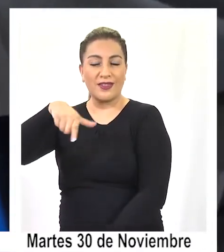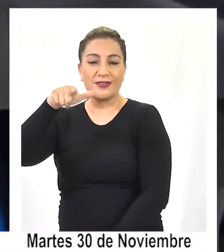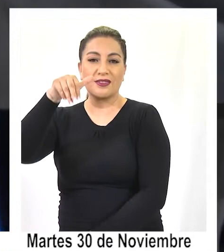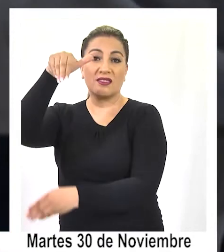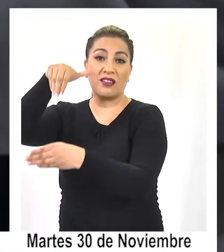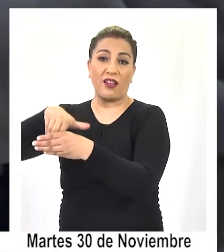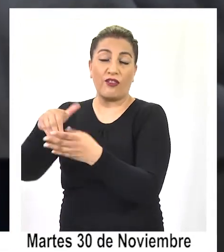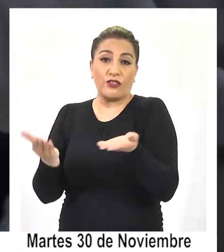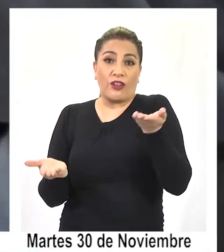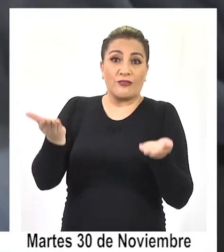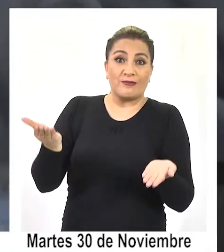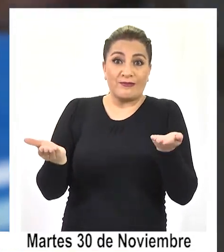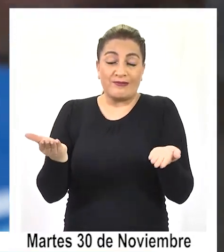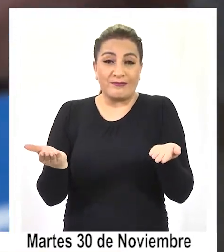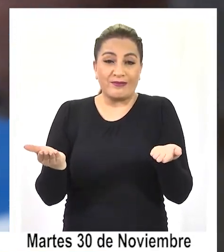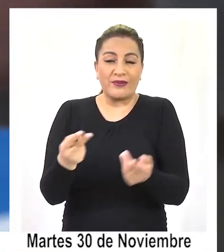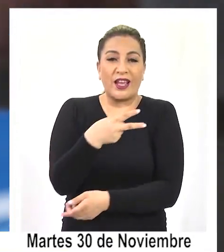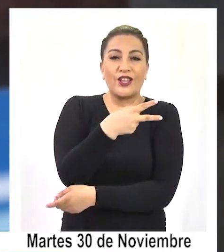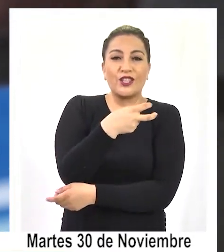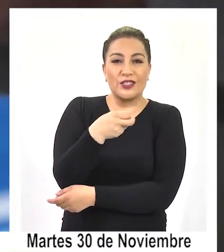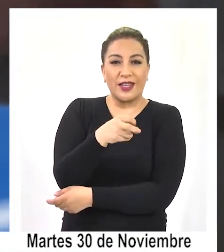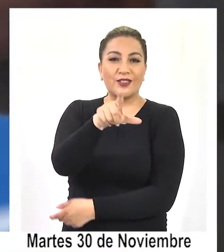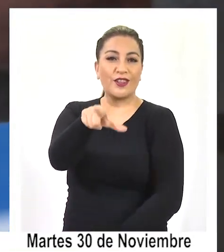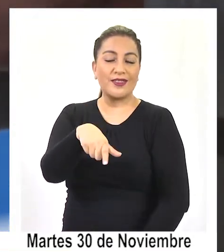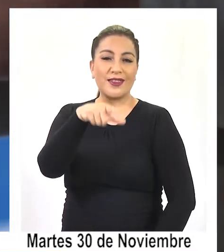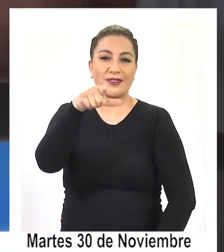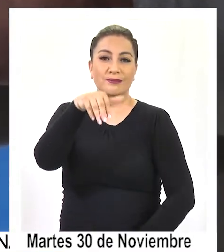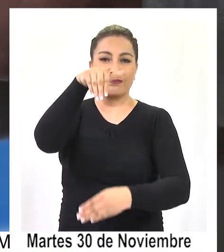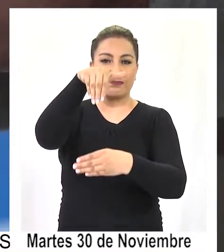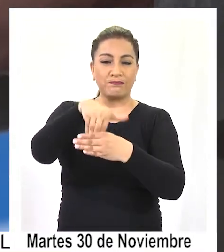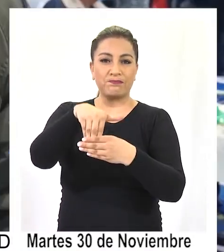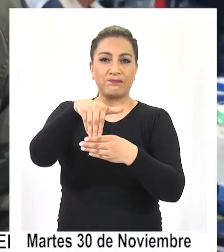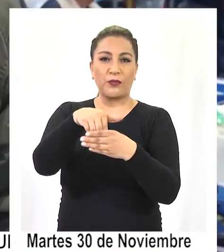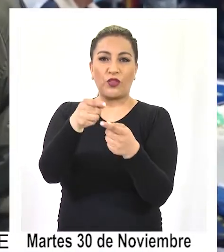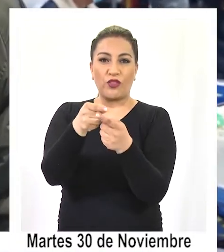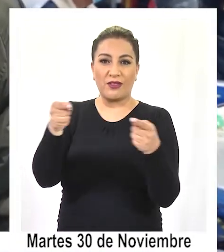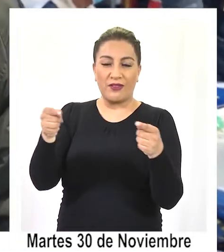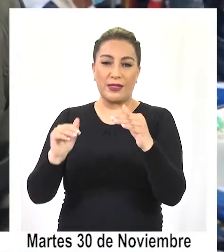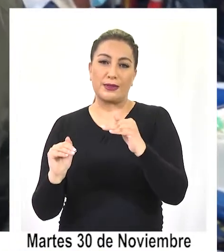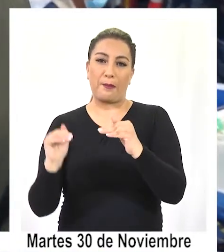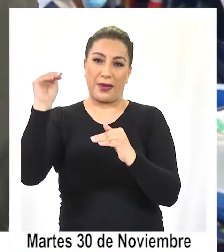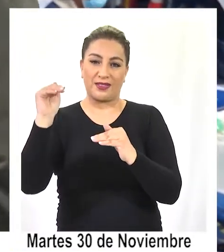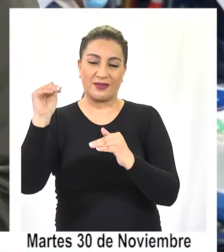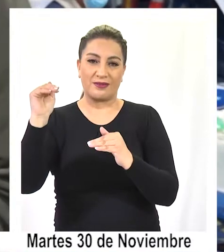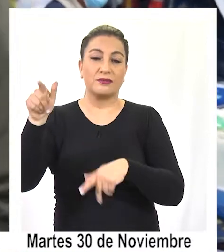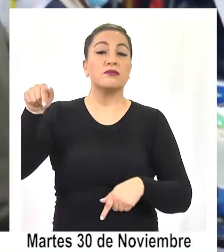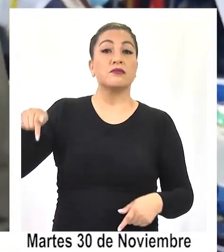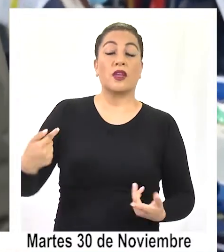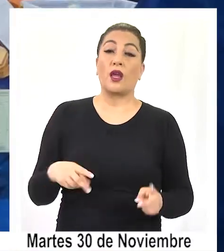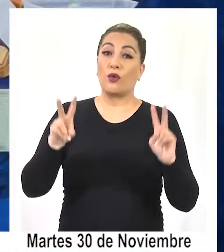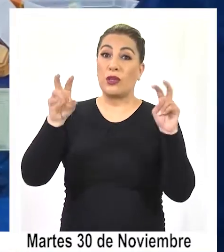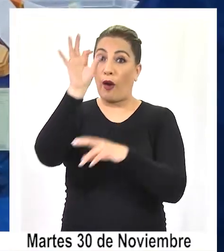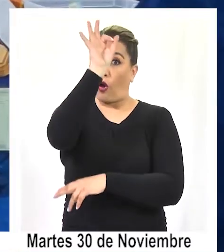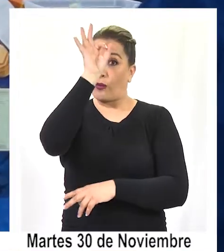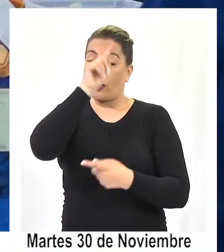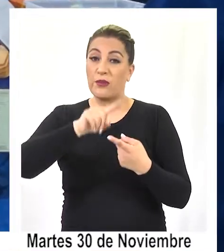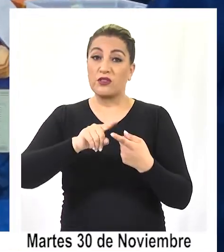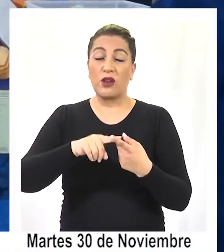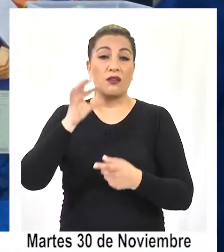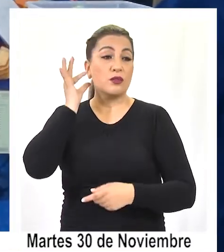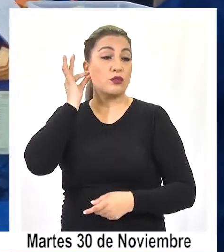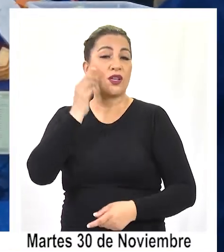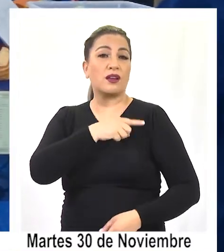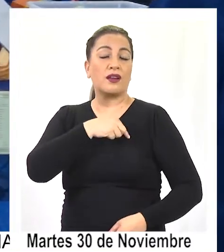votos, es decir, 217 sufragios más. De forma personal, Denis Gallegos